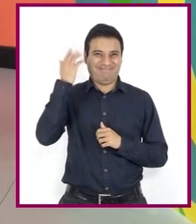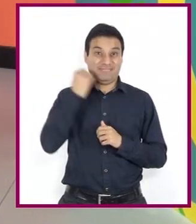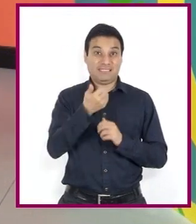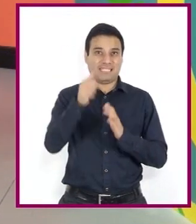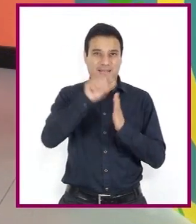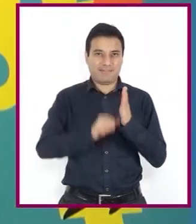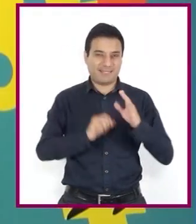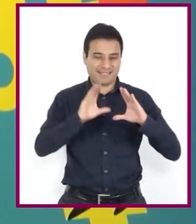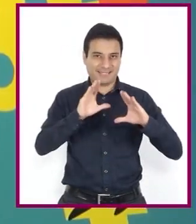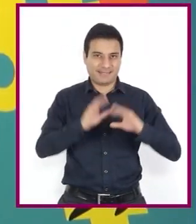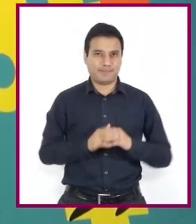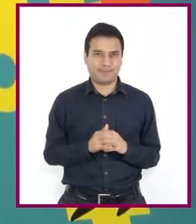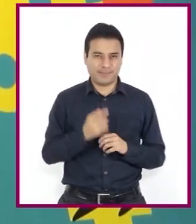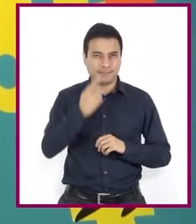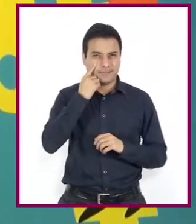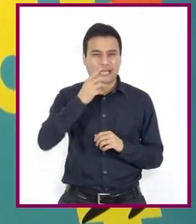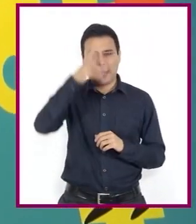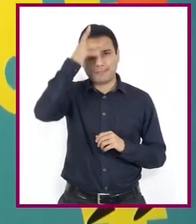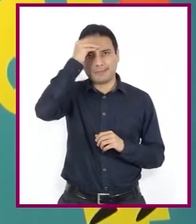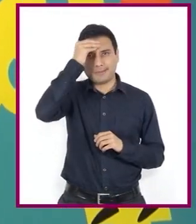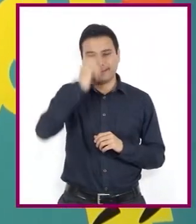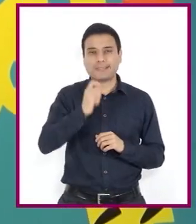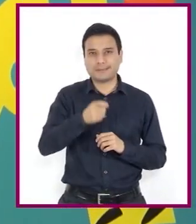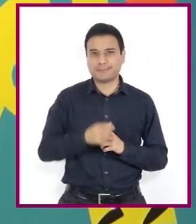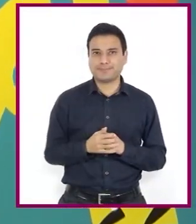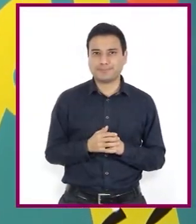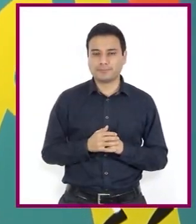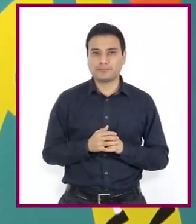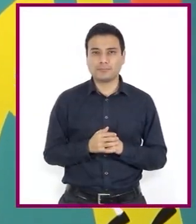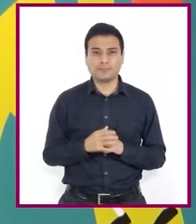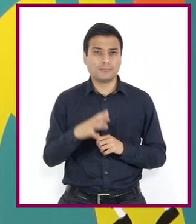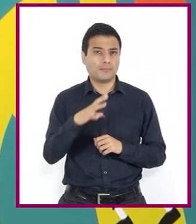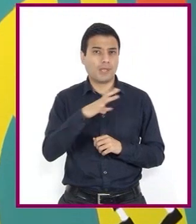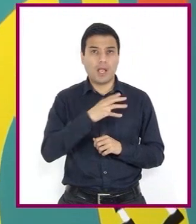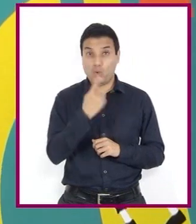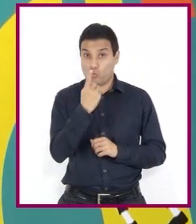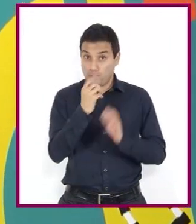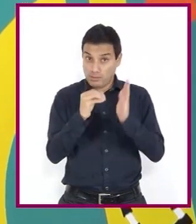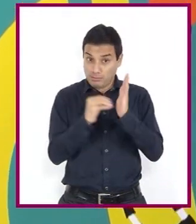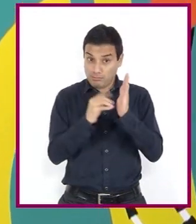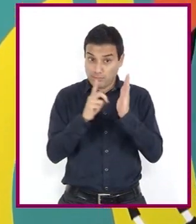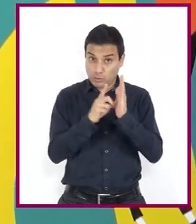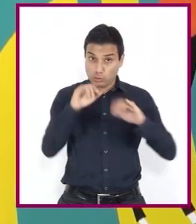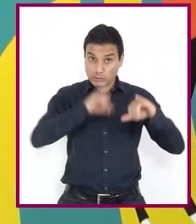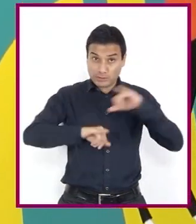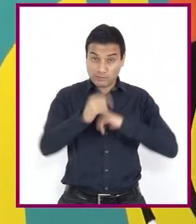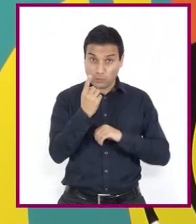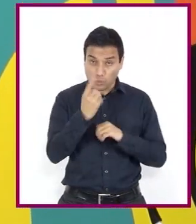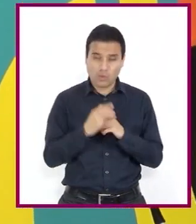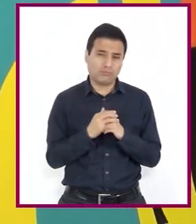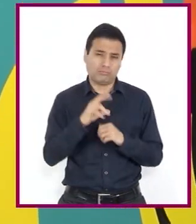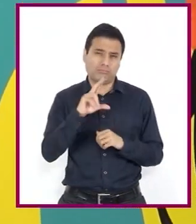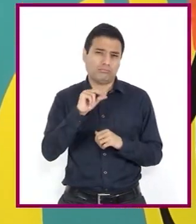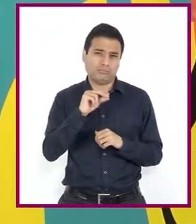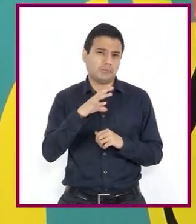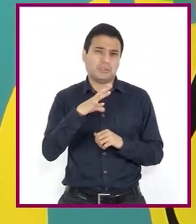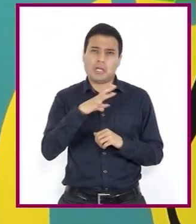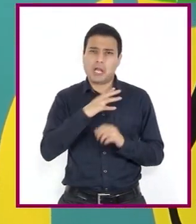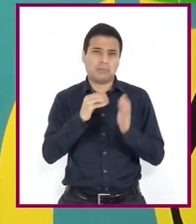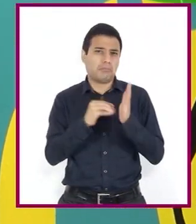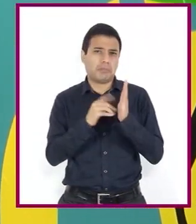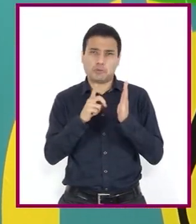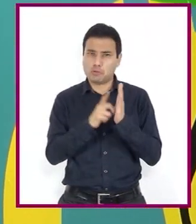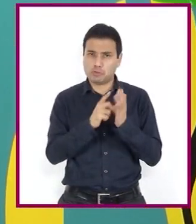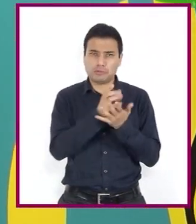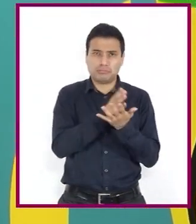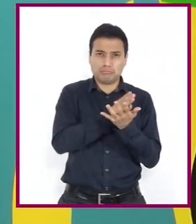podemos concluir que no solo existe un método científico, sino más bien una diversidad de